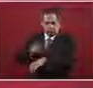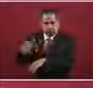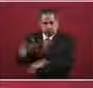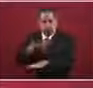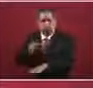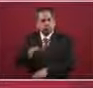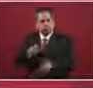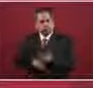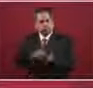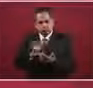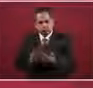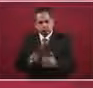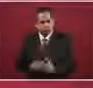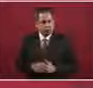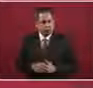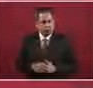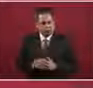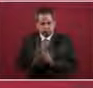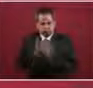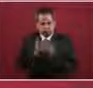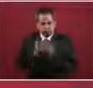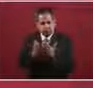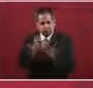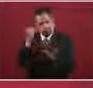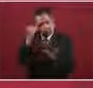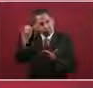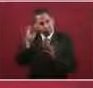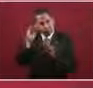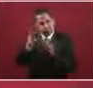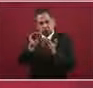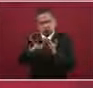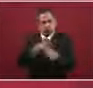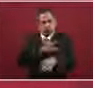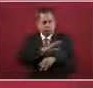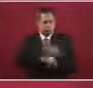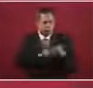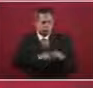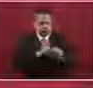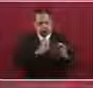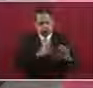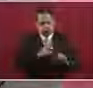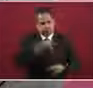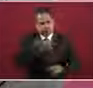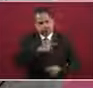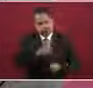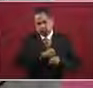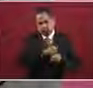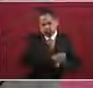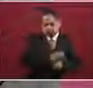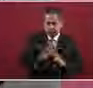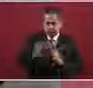sobre el contemplar lo del maltrato, ¿no?, a los animales,